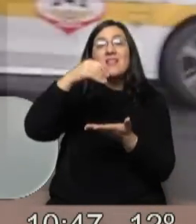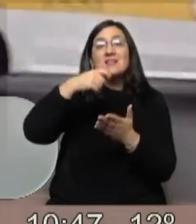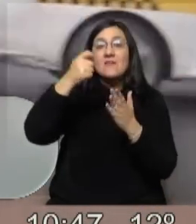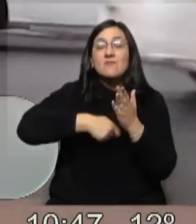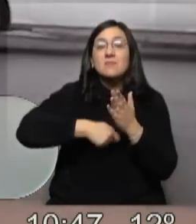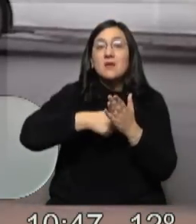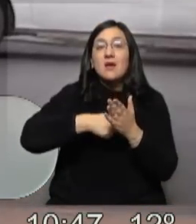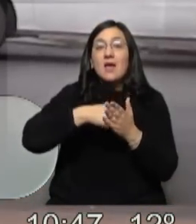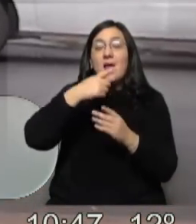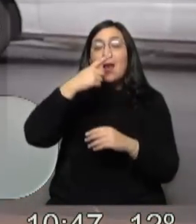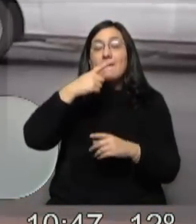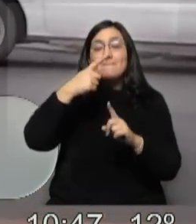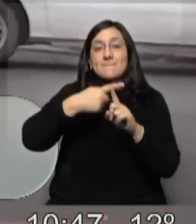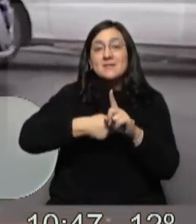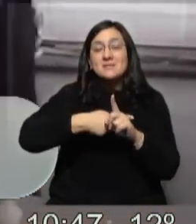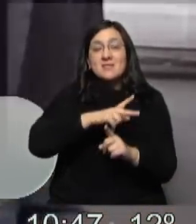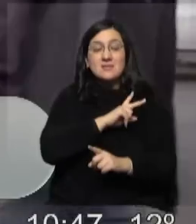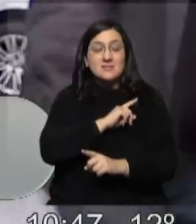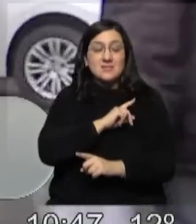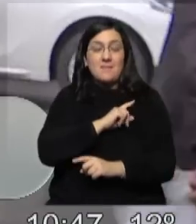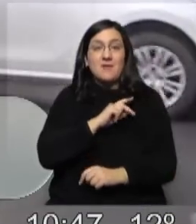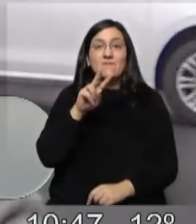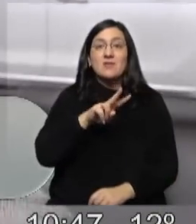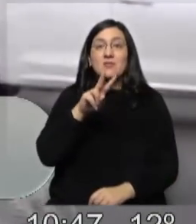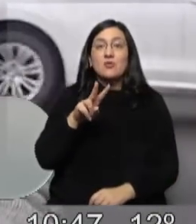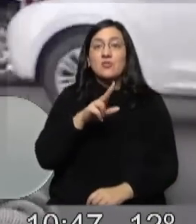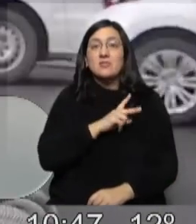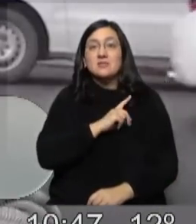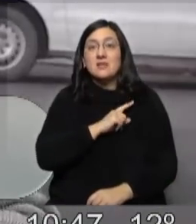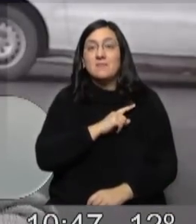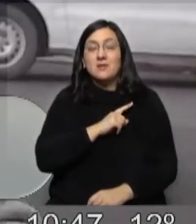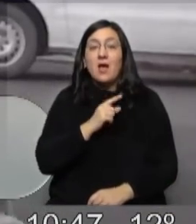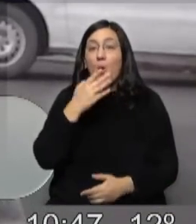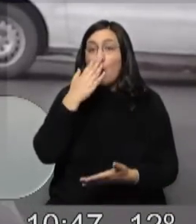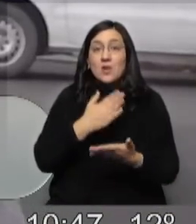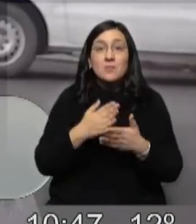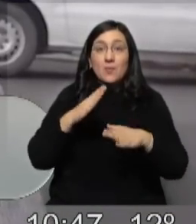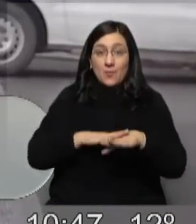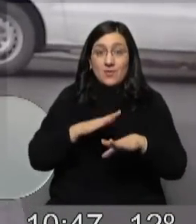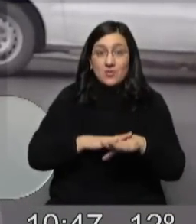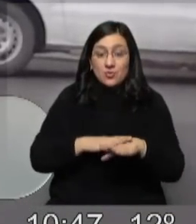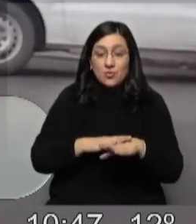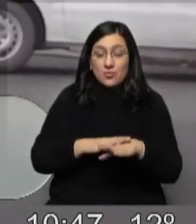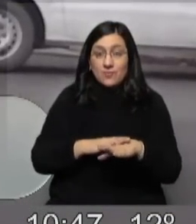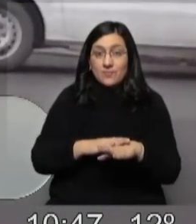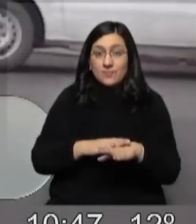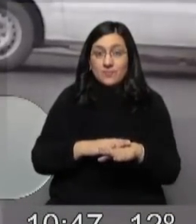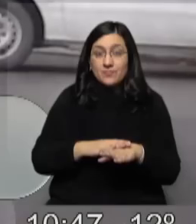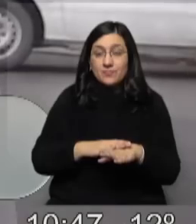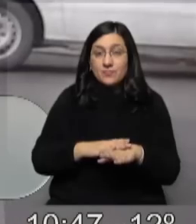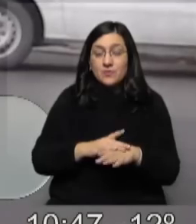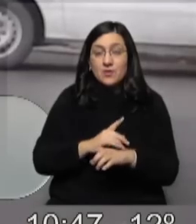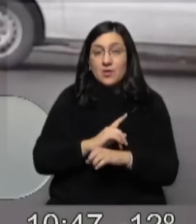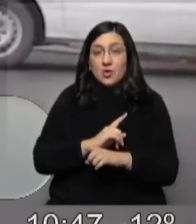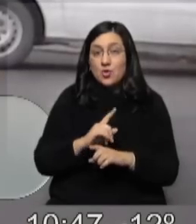de diciembre, el 22 de diciembre del año pasado, última sesión del directorio. Ahí, a último momento, entra, ni siquiera por haber